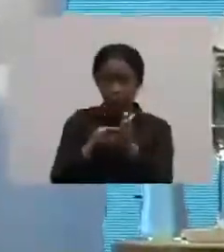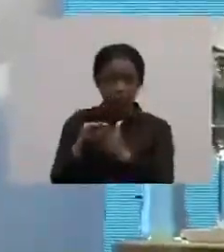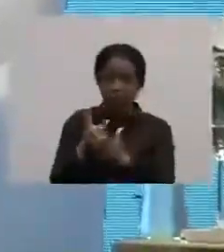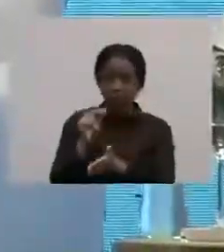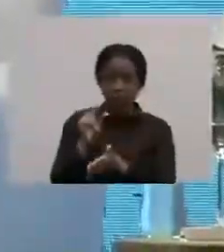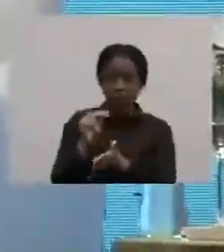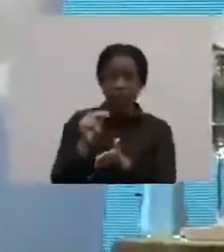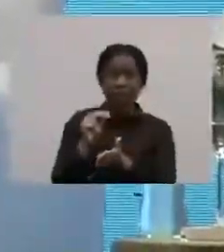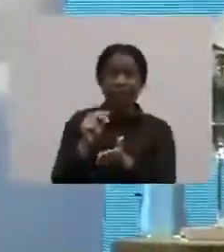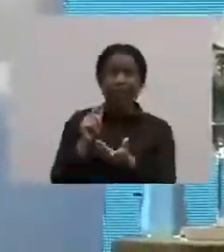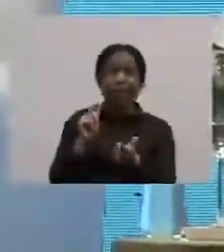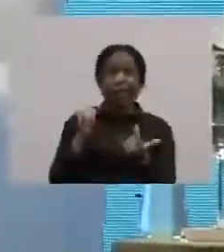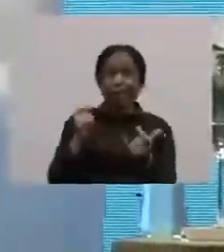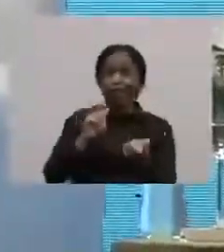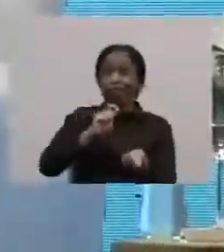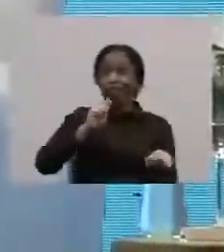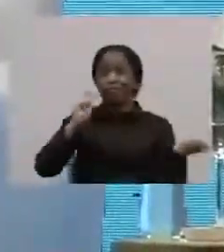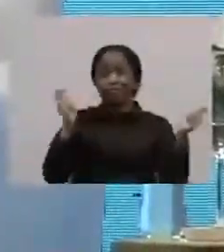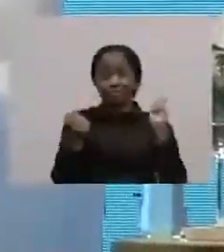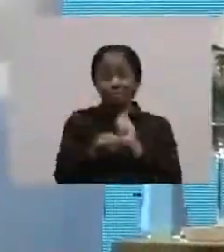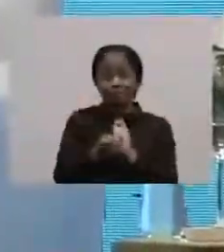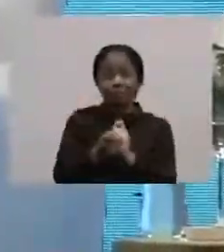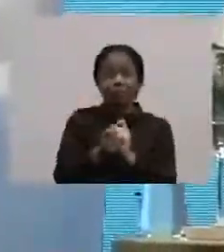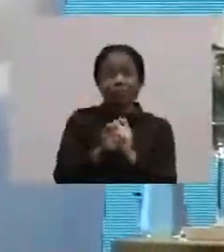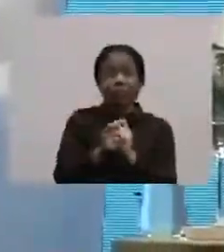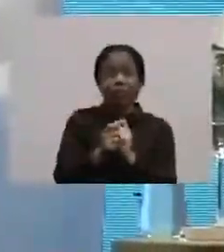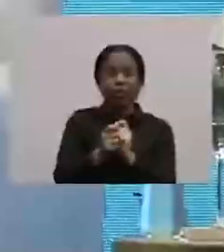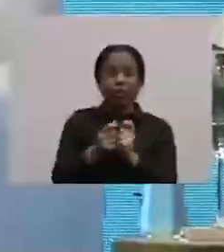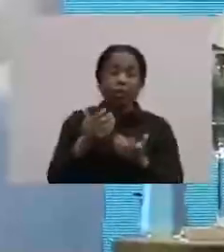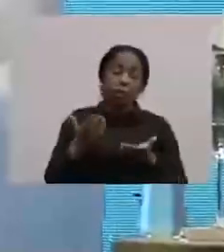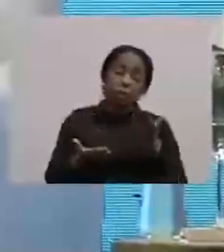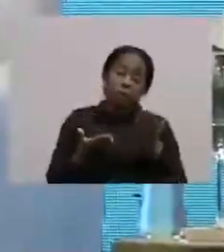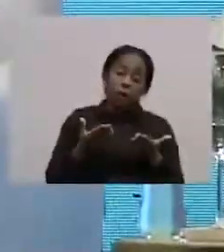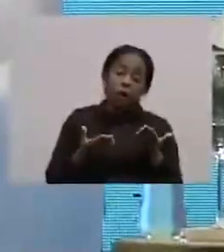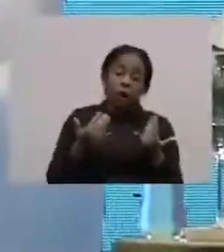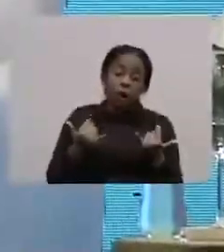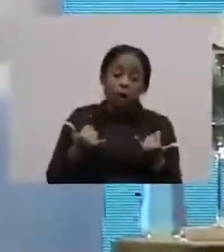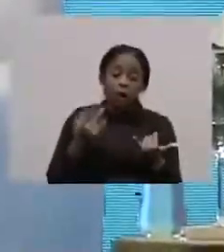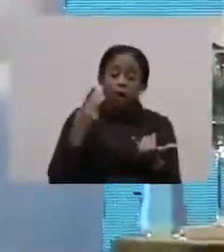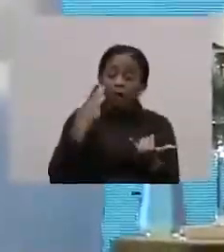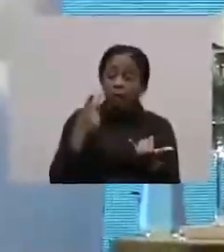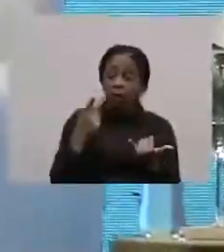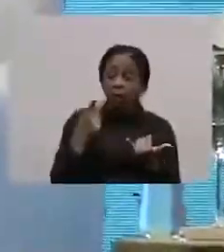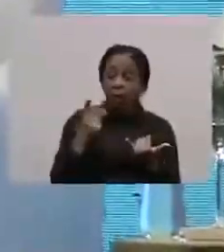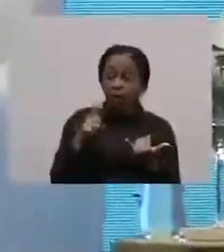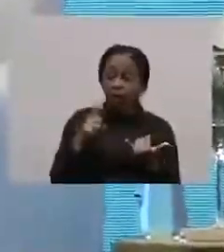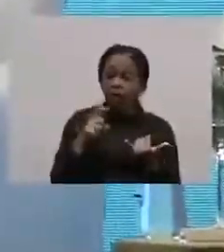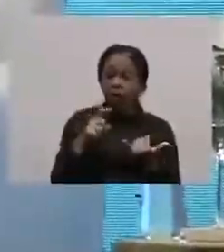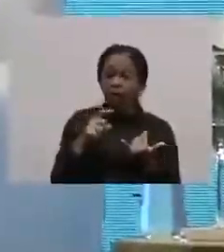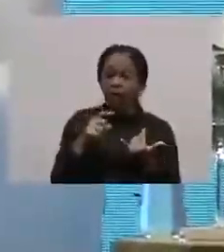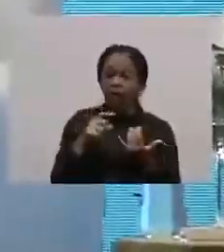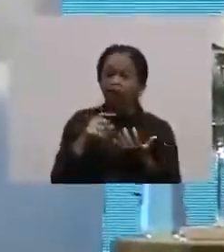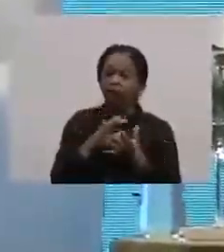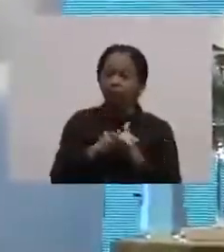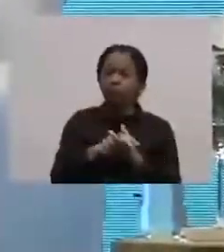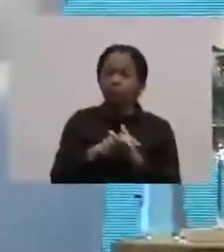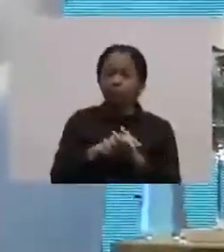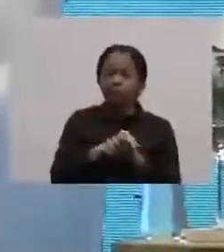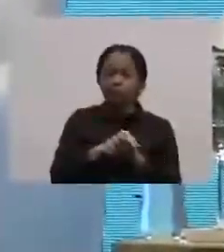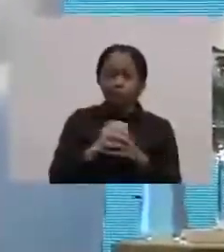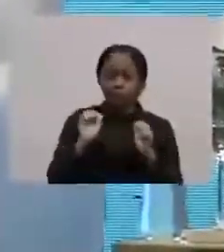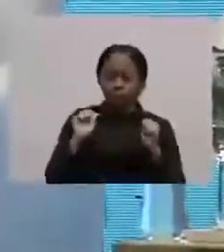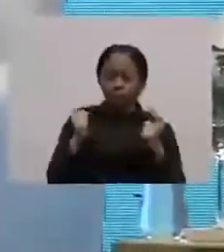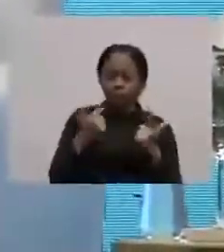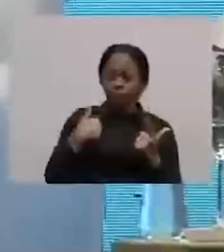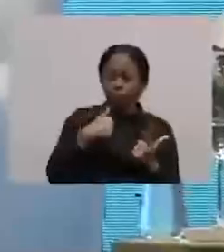todo. Y que quizás es una cosa que nosotros en este ejercicio tenemos que asimilar con claridad. Todo nuestro